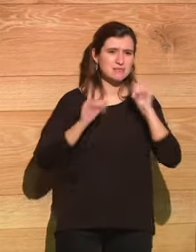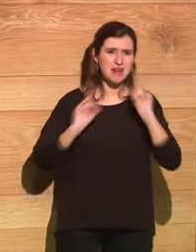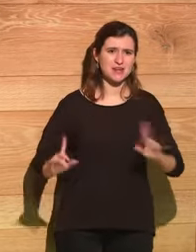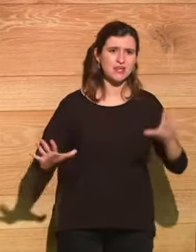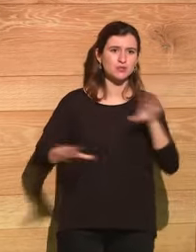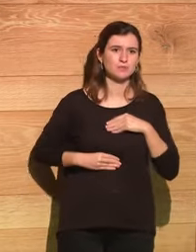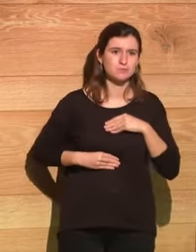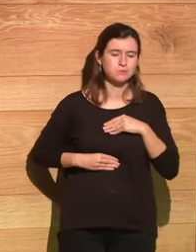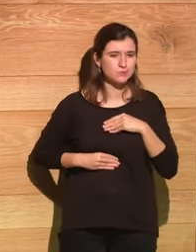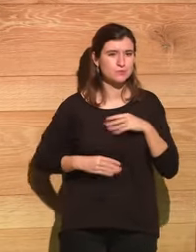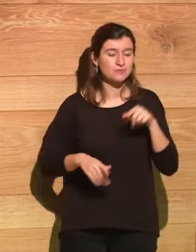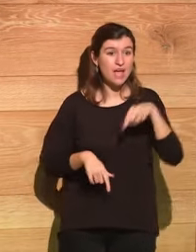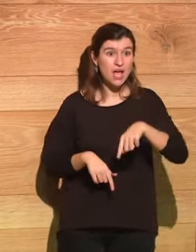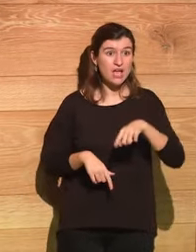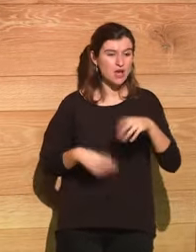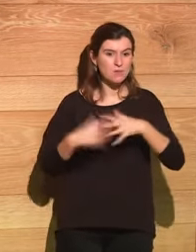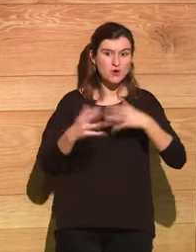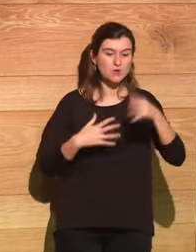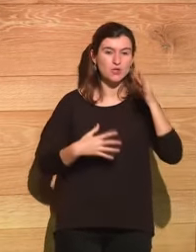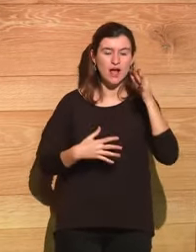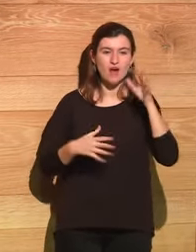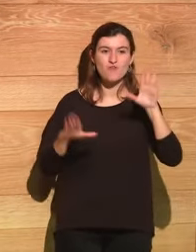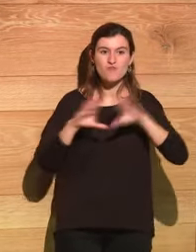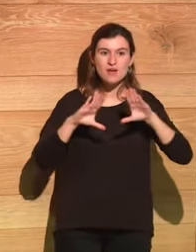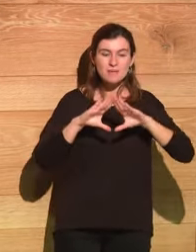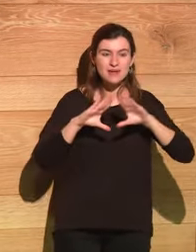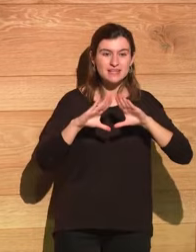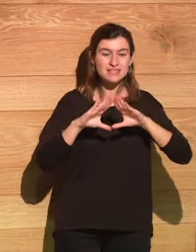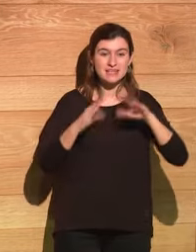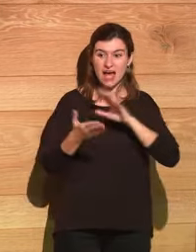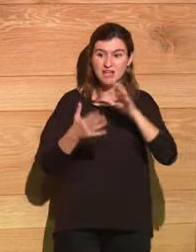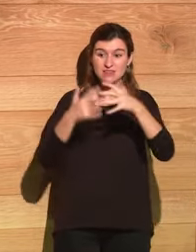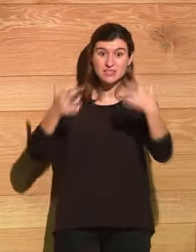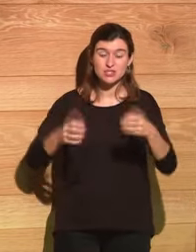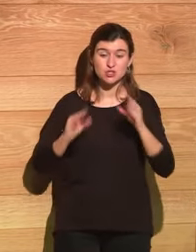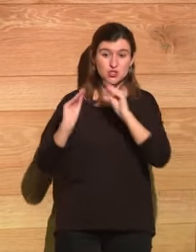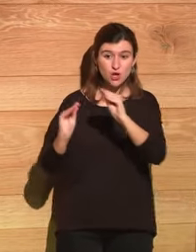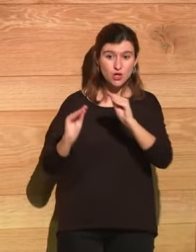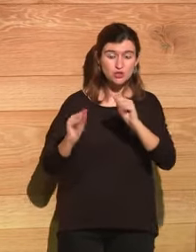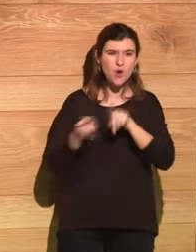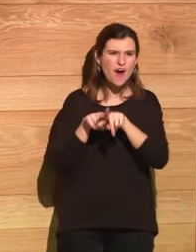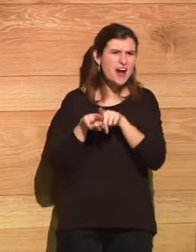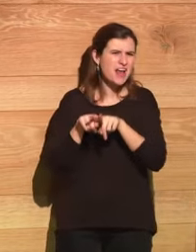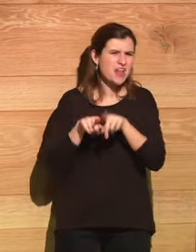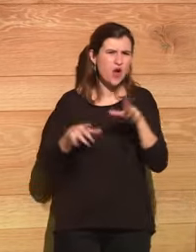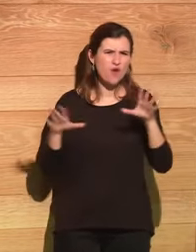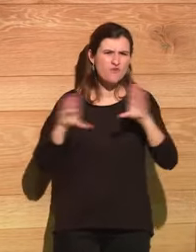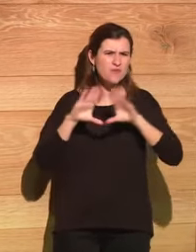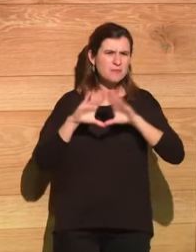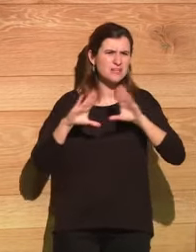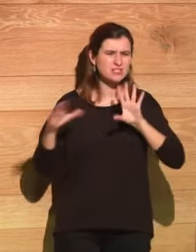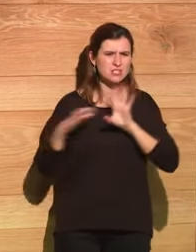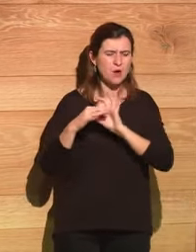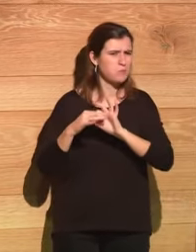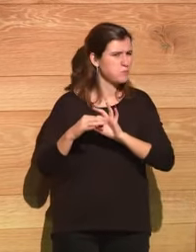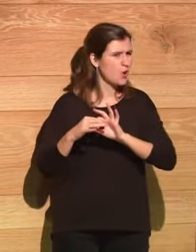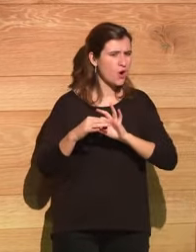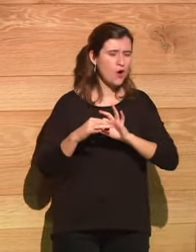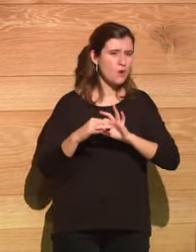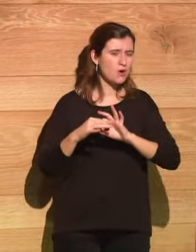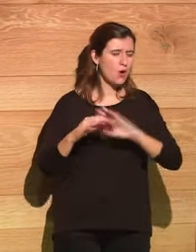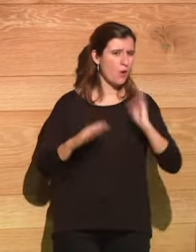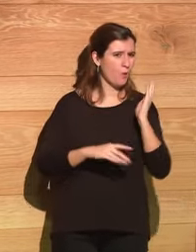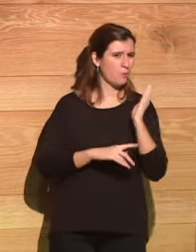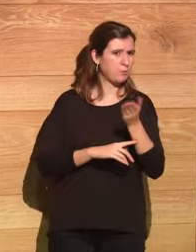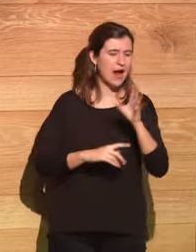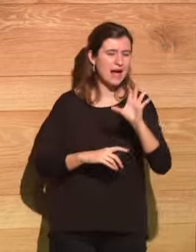es decir, es una autora feminista que en sus textos críticos sobre feminismo era capaz de meterle unos palos gigantes a